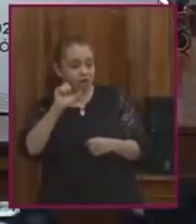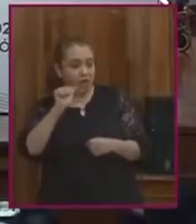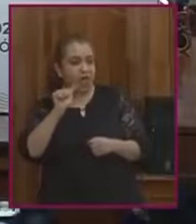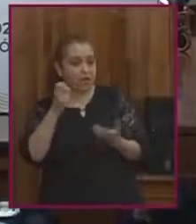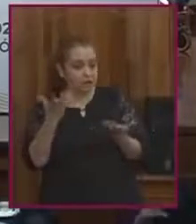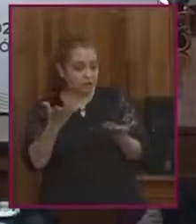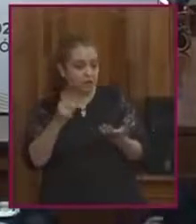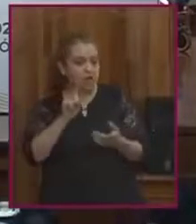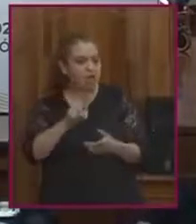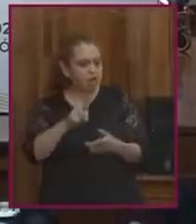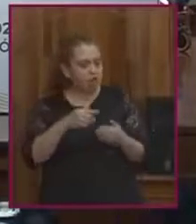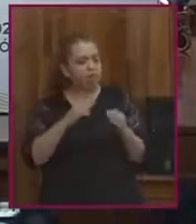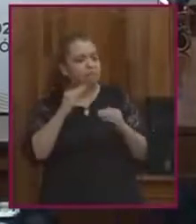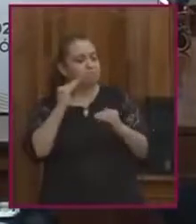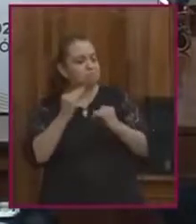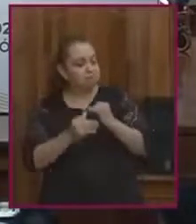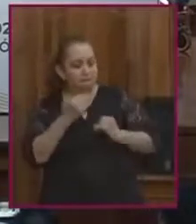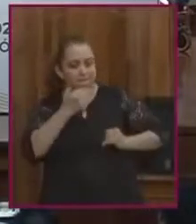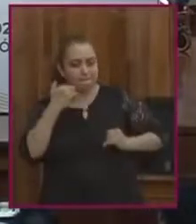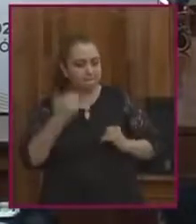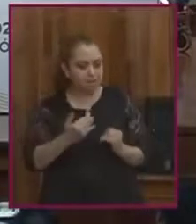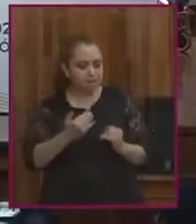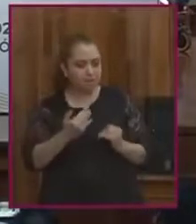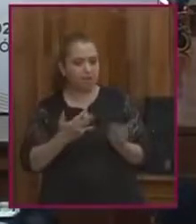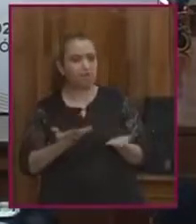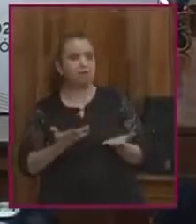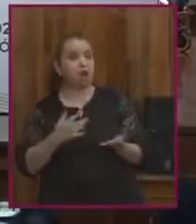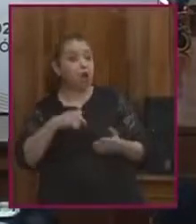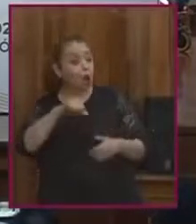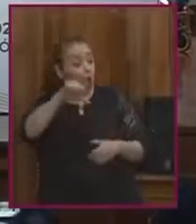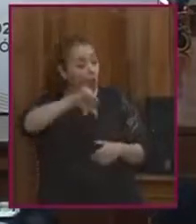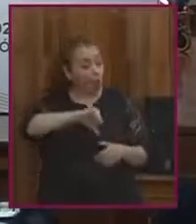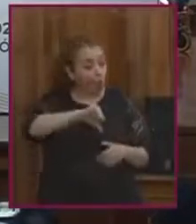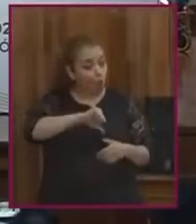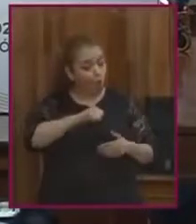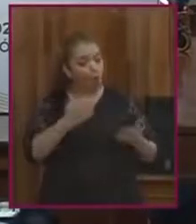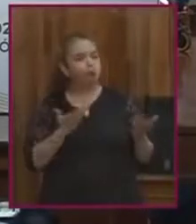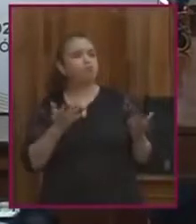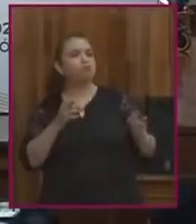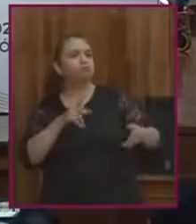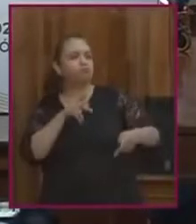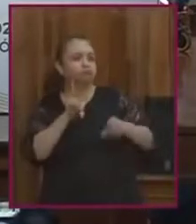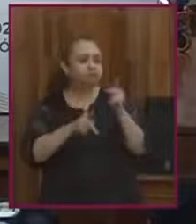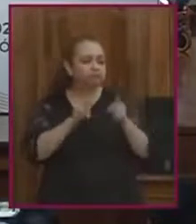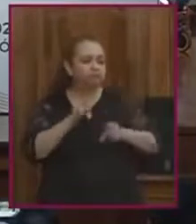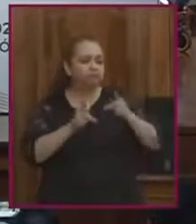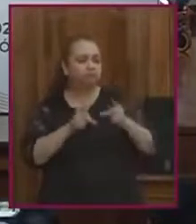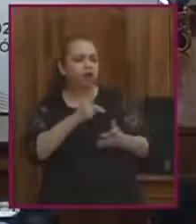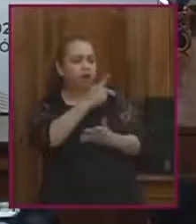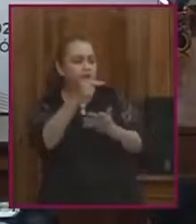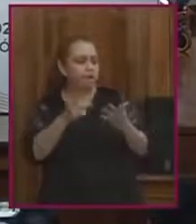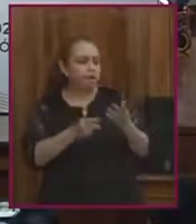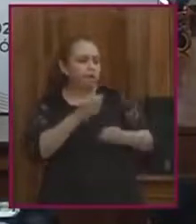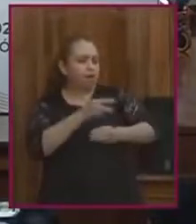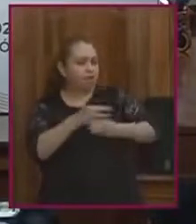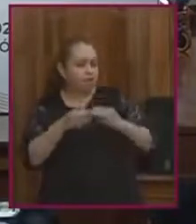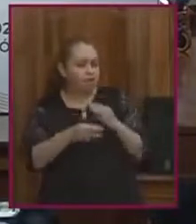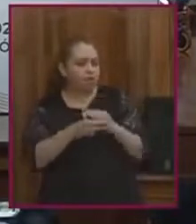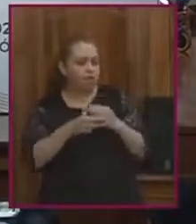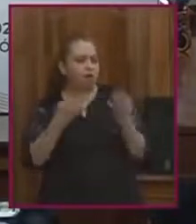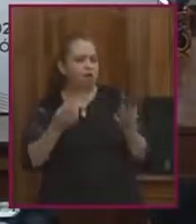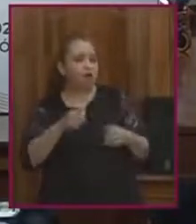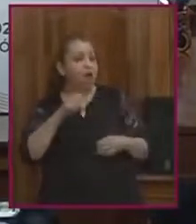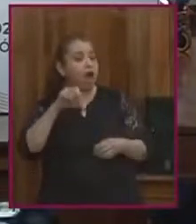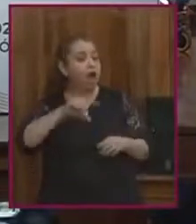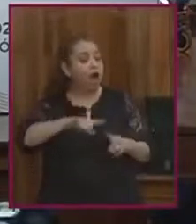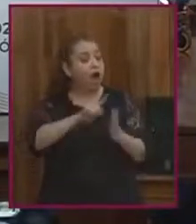en tiempo y forma. Y hoy estamos platicando de planes y programas que darán vida a los nuevos